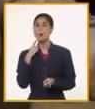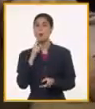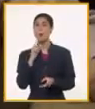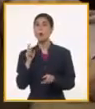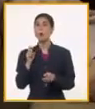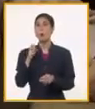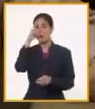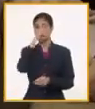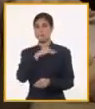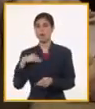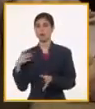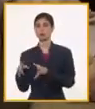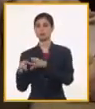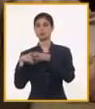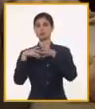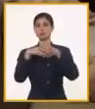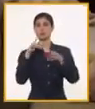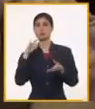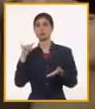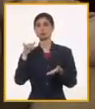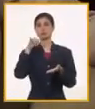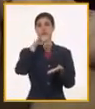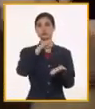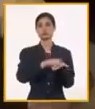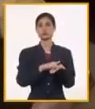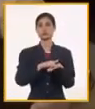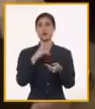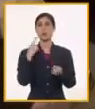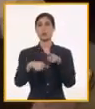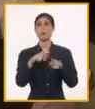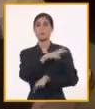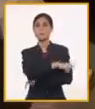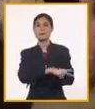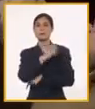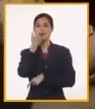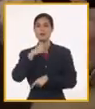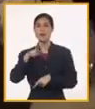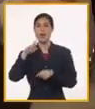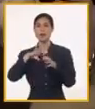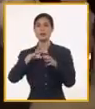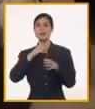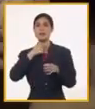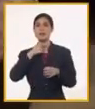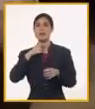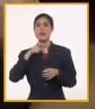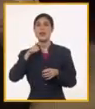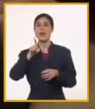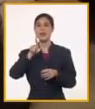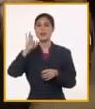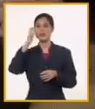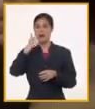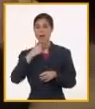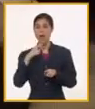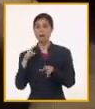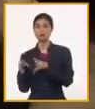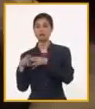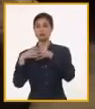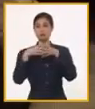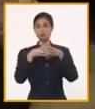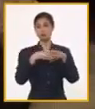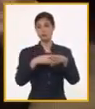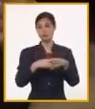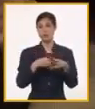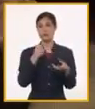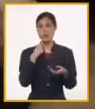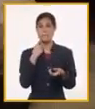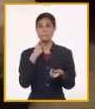formar no solo los médicos extranjeros, etcétera, sino los cubanos. Y entonces empezamos a hacer ciertos